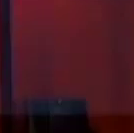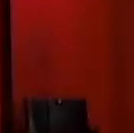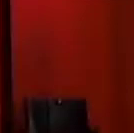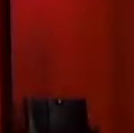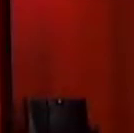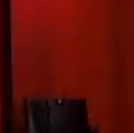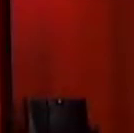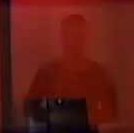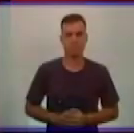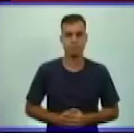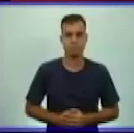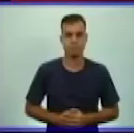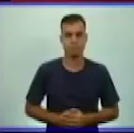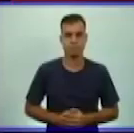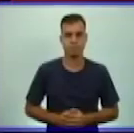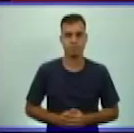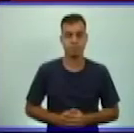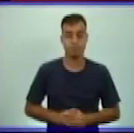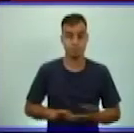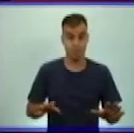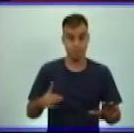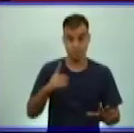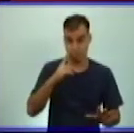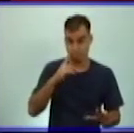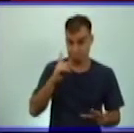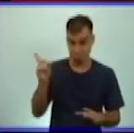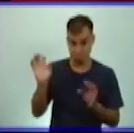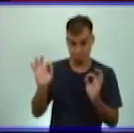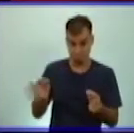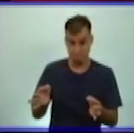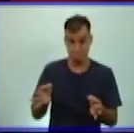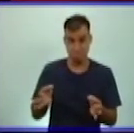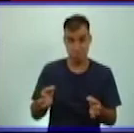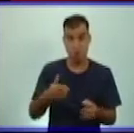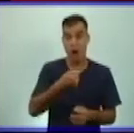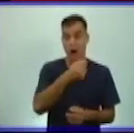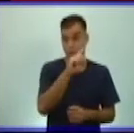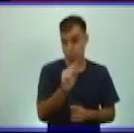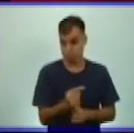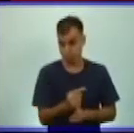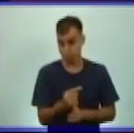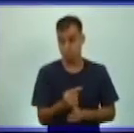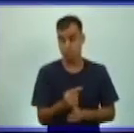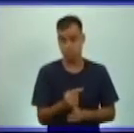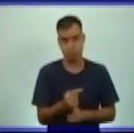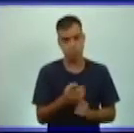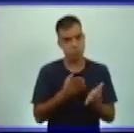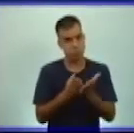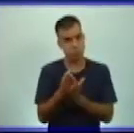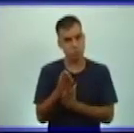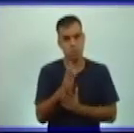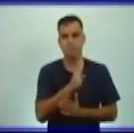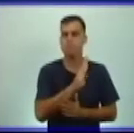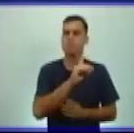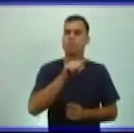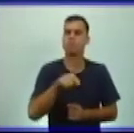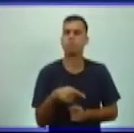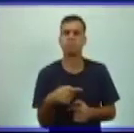Bueno, ya vimos lo que pedíamos en el inciso A de este ejercicio. Veamos lo que continuamos solicitando que